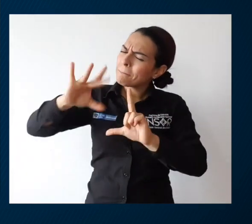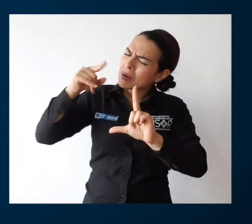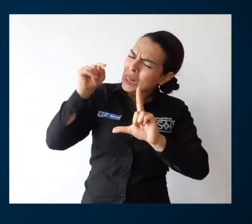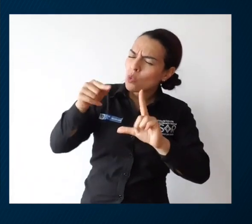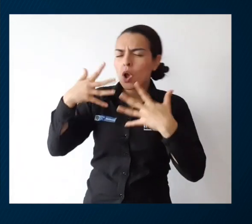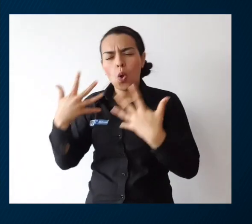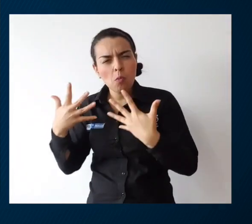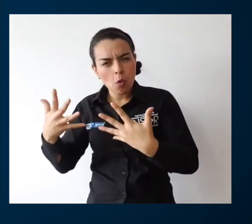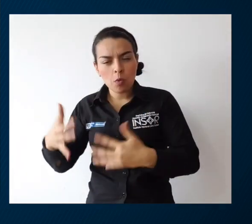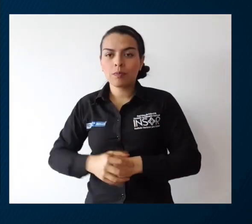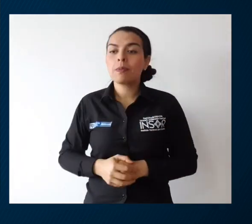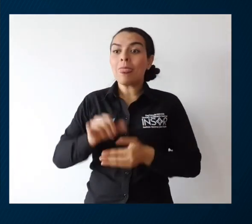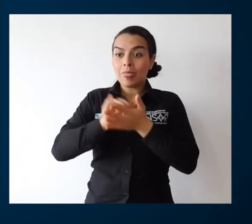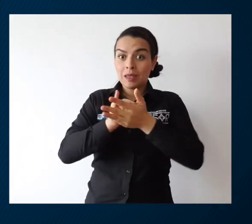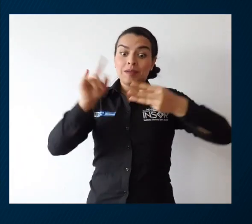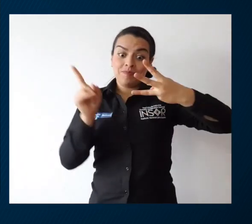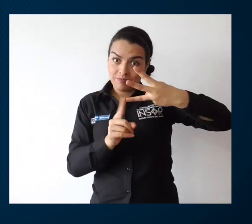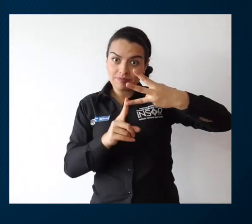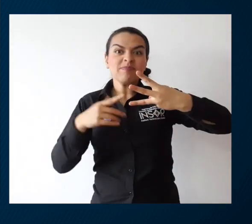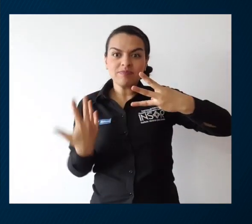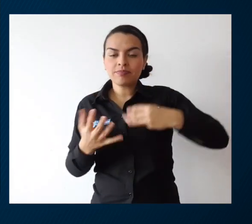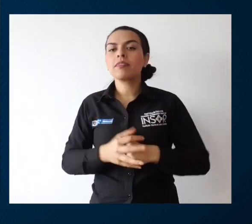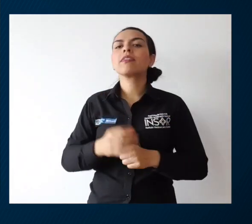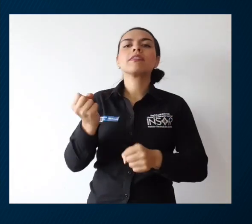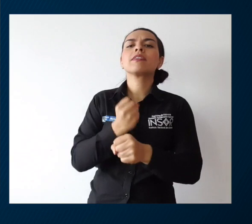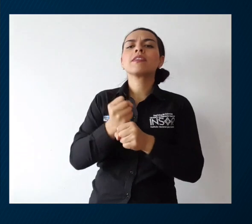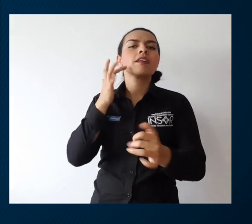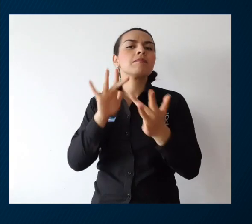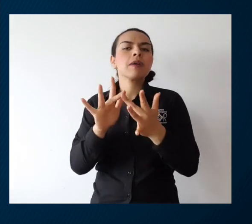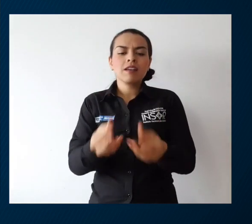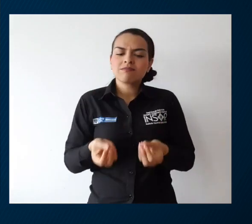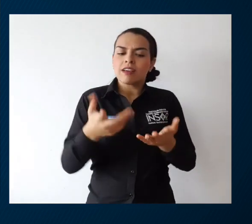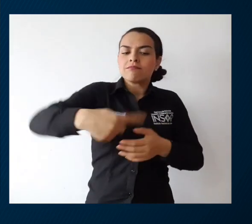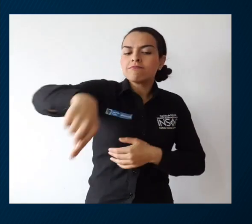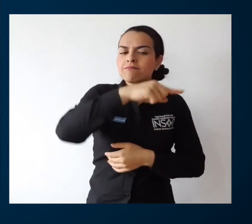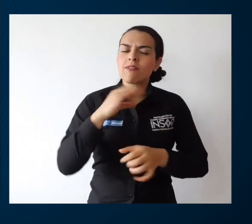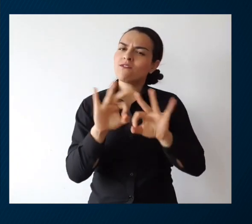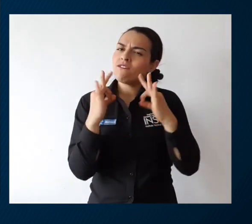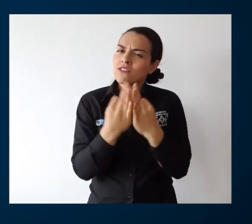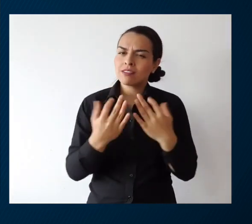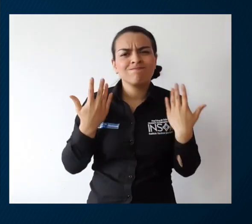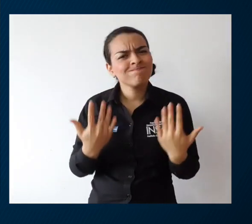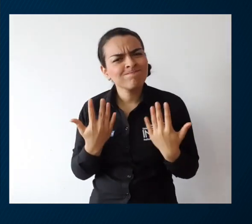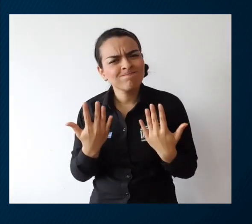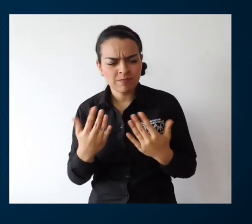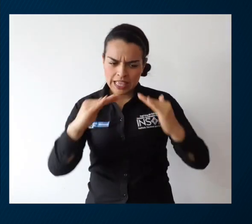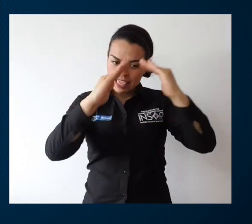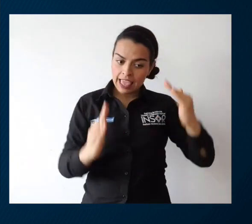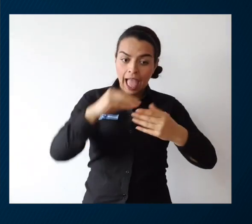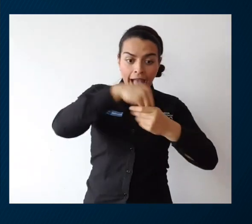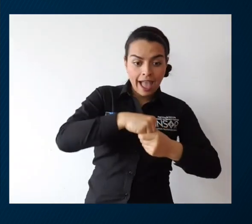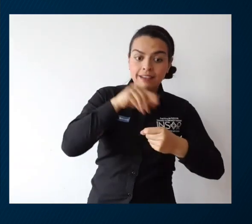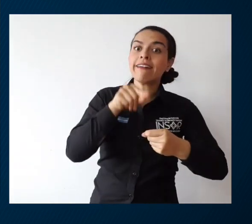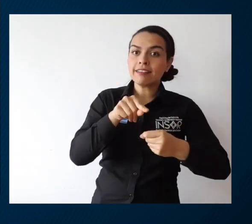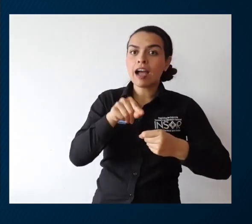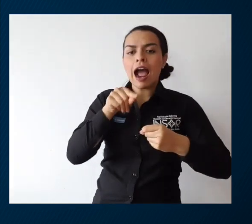esa aula virtual. Y el tercer segmento que nosotros digamos que trabajamos y continuamos trabajando es el tema de familia y de cómo transformar